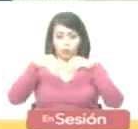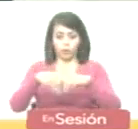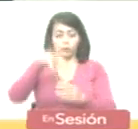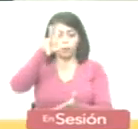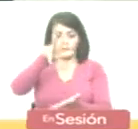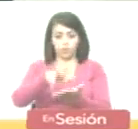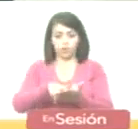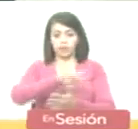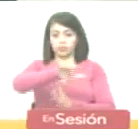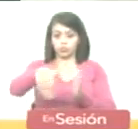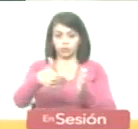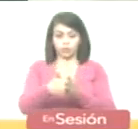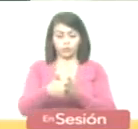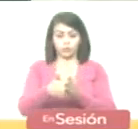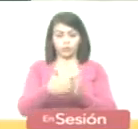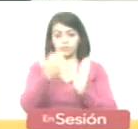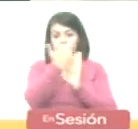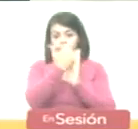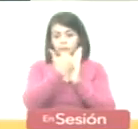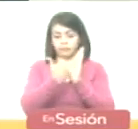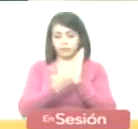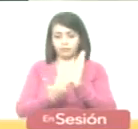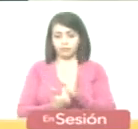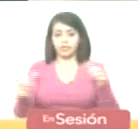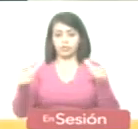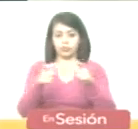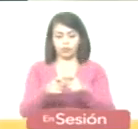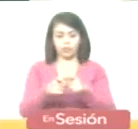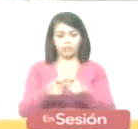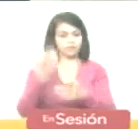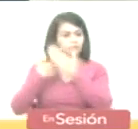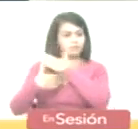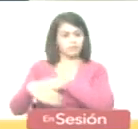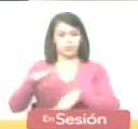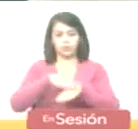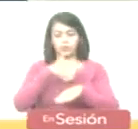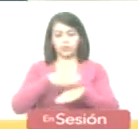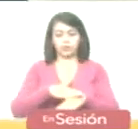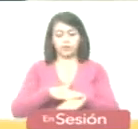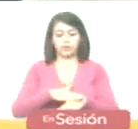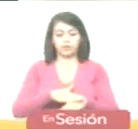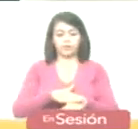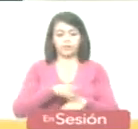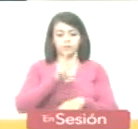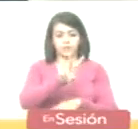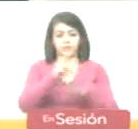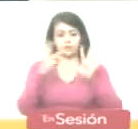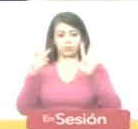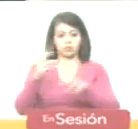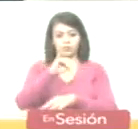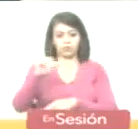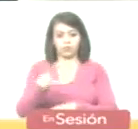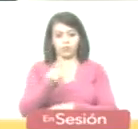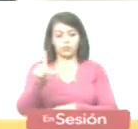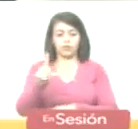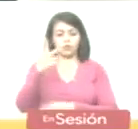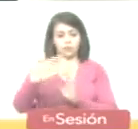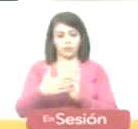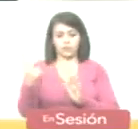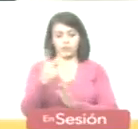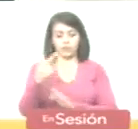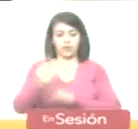aprobar el acta de la sesión correspondiente al jueves 28 de julio de